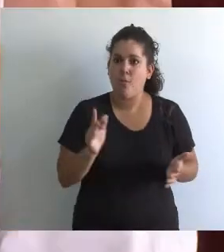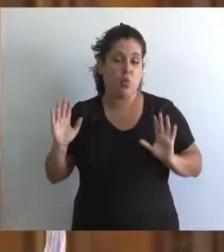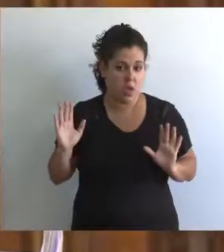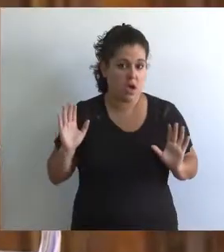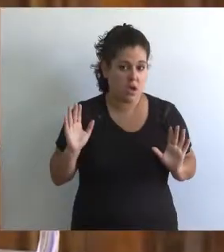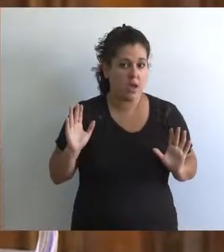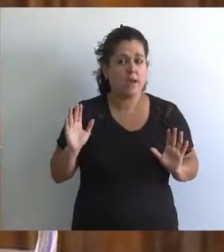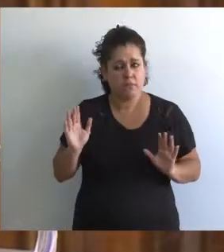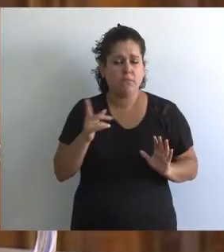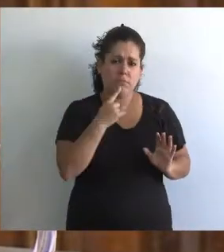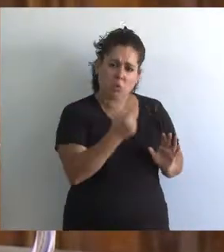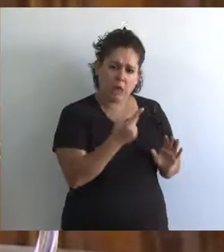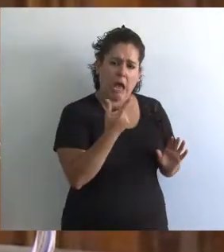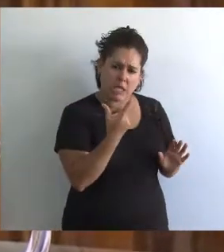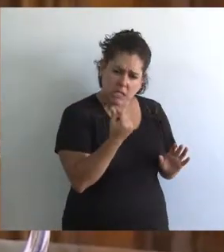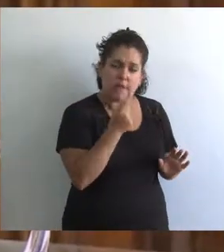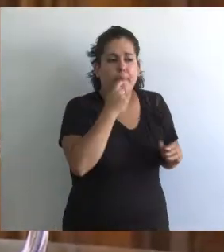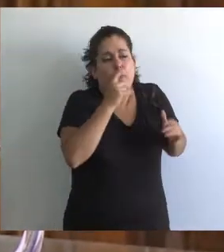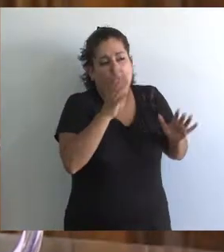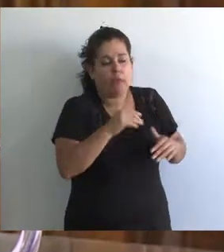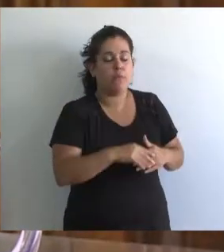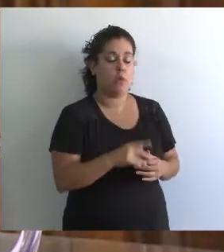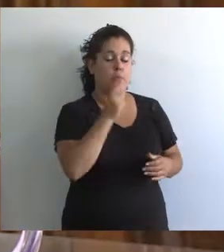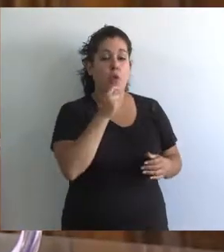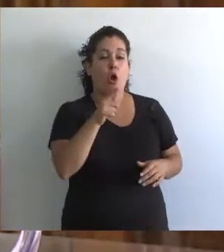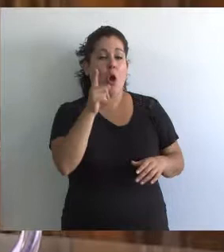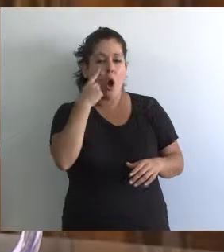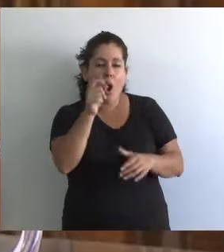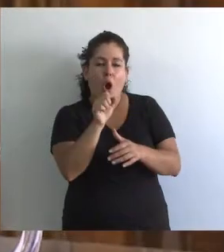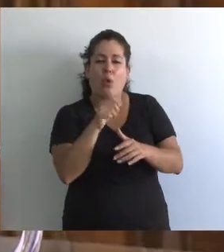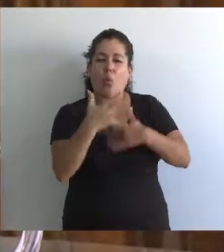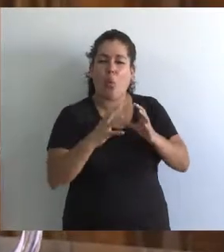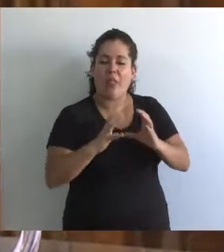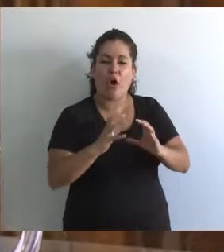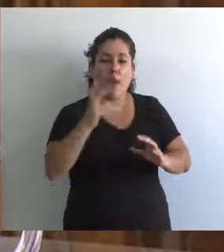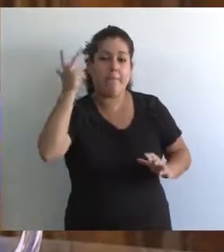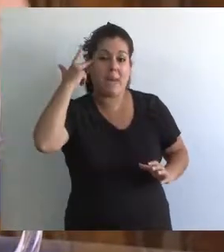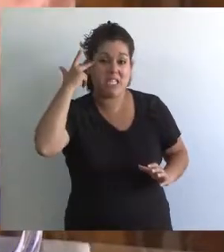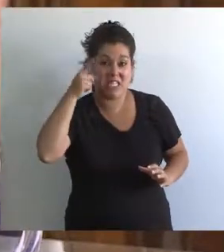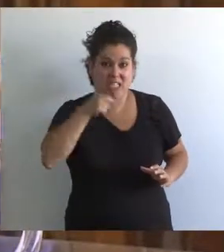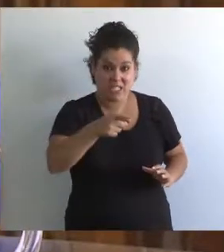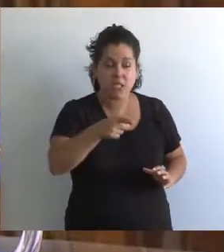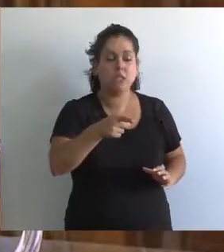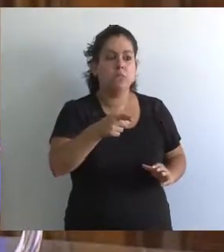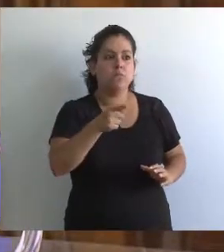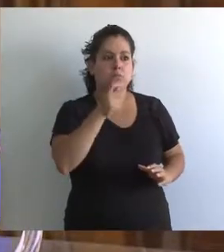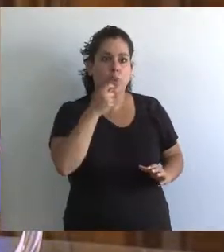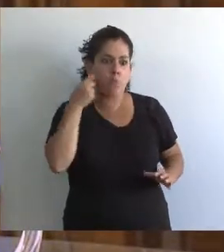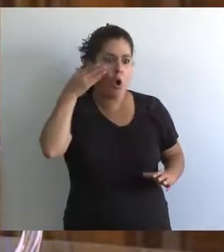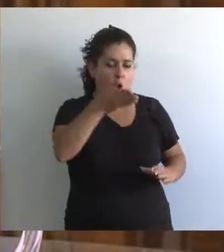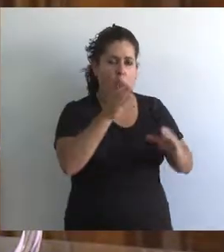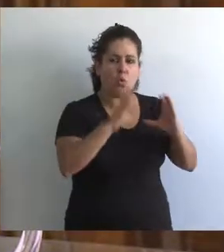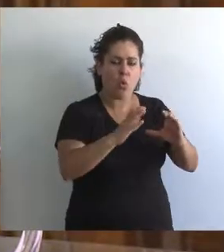como sujeto de derecho. ¿Y sirve la idea, por ejemplo, a ver, por el club por el que pasó Messi? por nombrar a alguien, obviamente, que